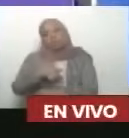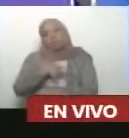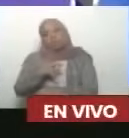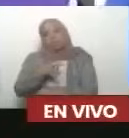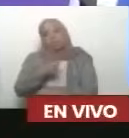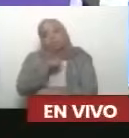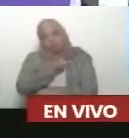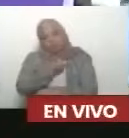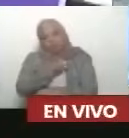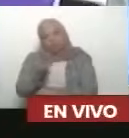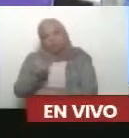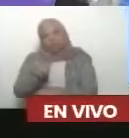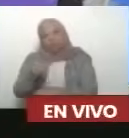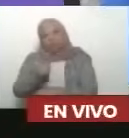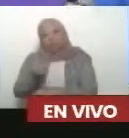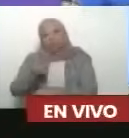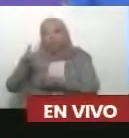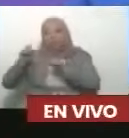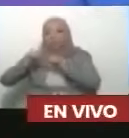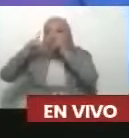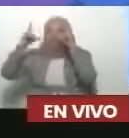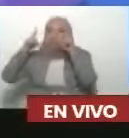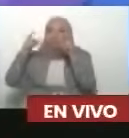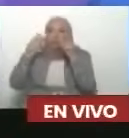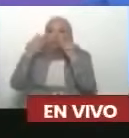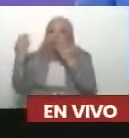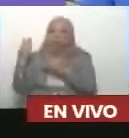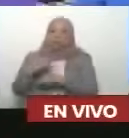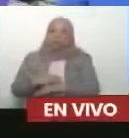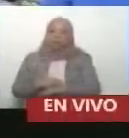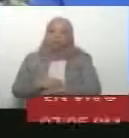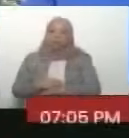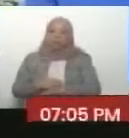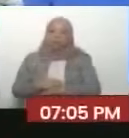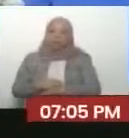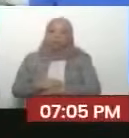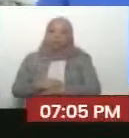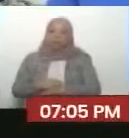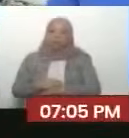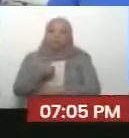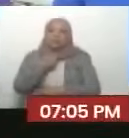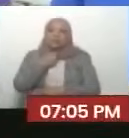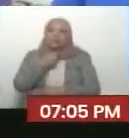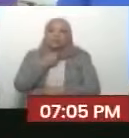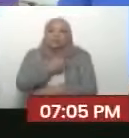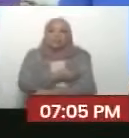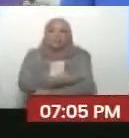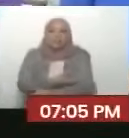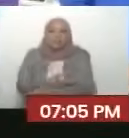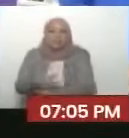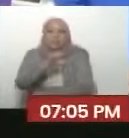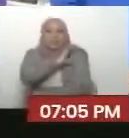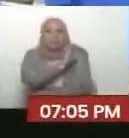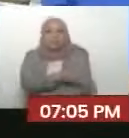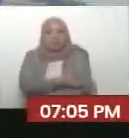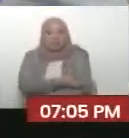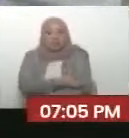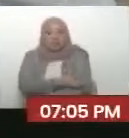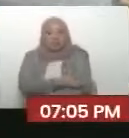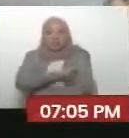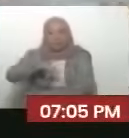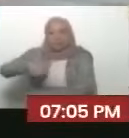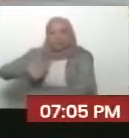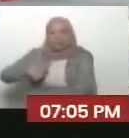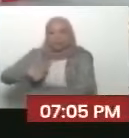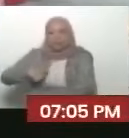energía de nuestra reina Yulimar Rojas. La acabo de ver, le acabo de dar un abrazo, y